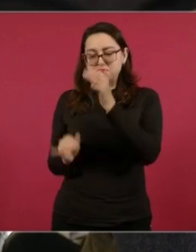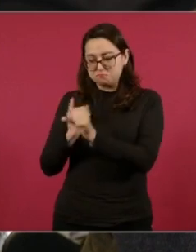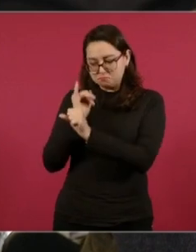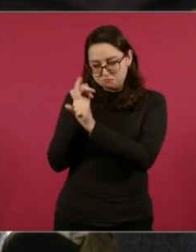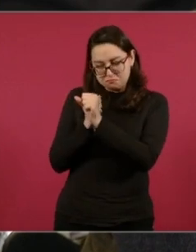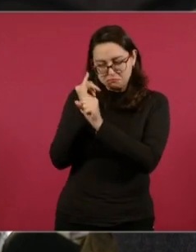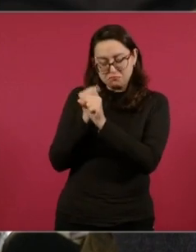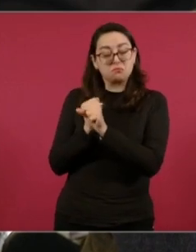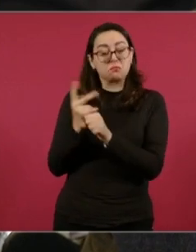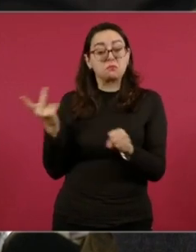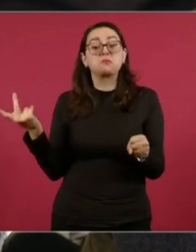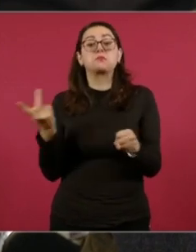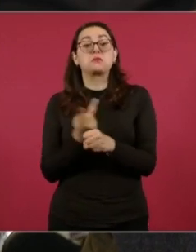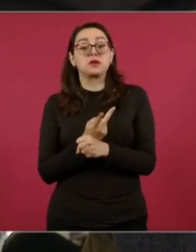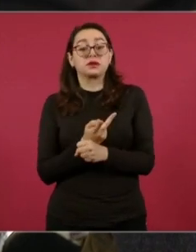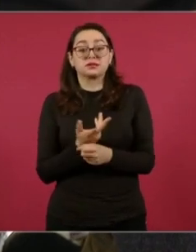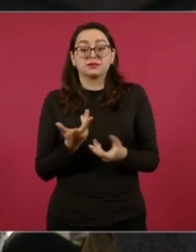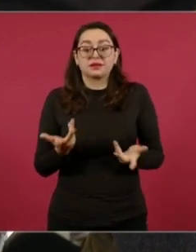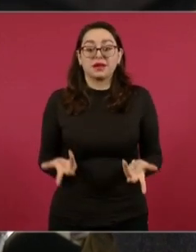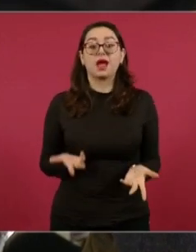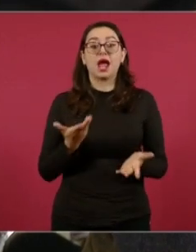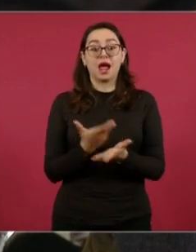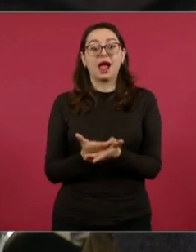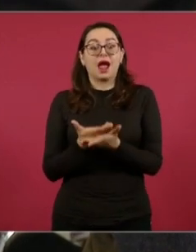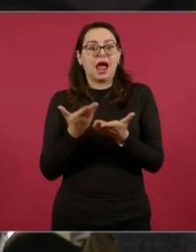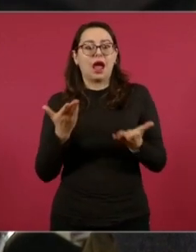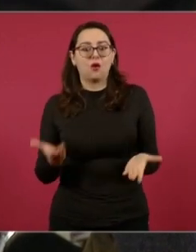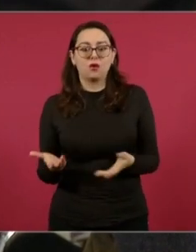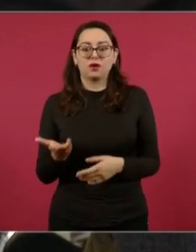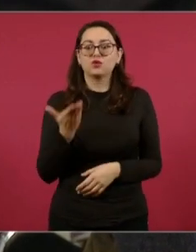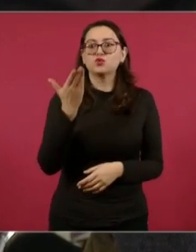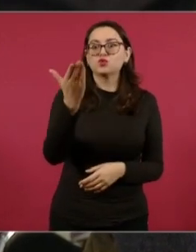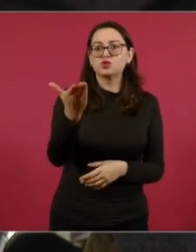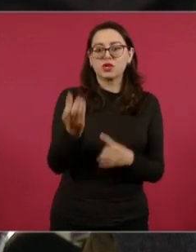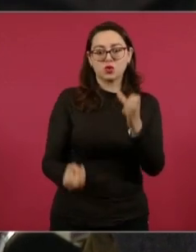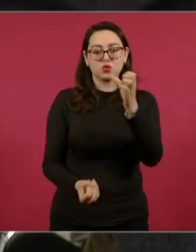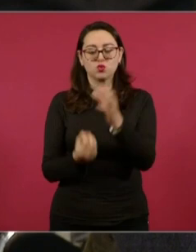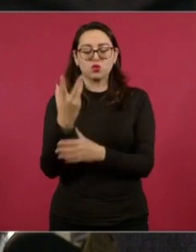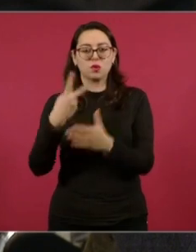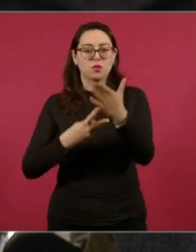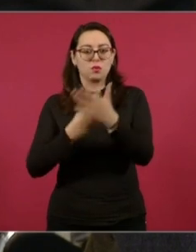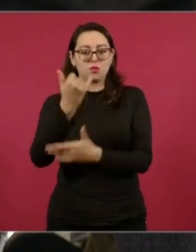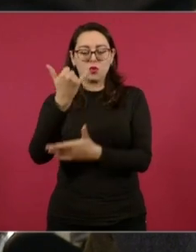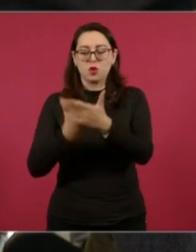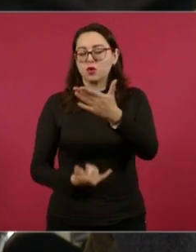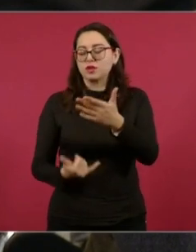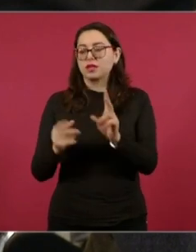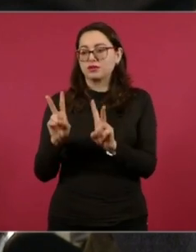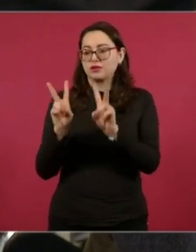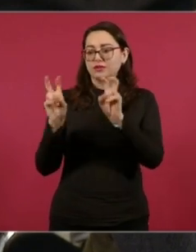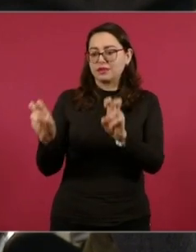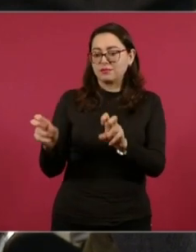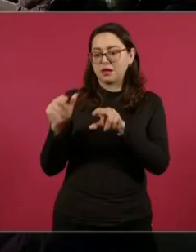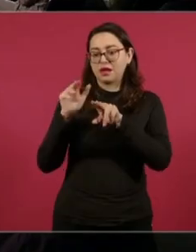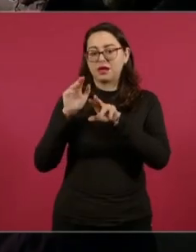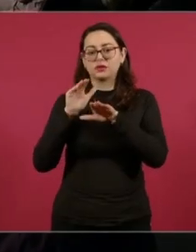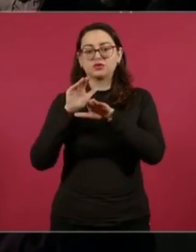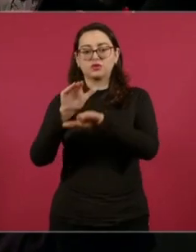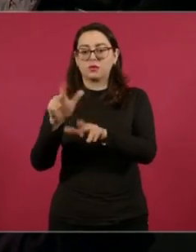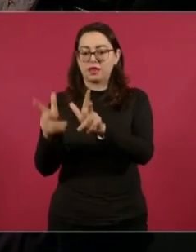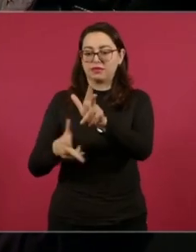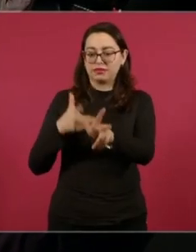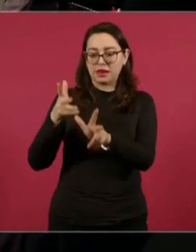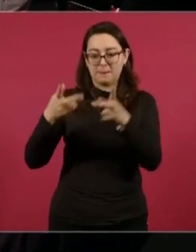que surge ahora que quieren hacer el proyecto de los trenes de pasajeros? ¿Qué nos podría decir al respecto? No,